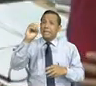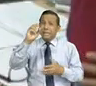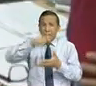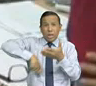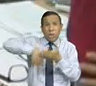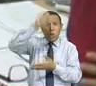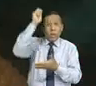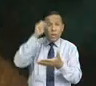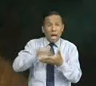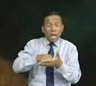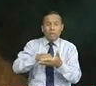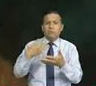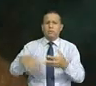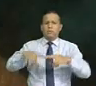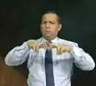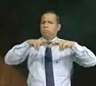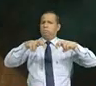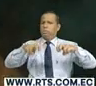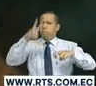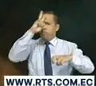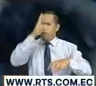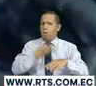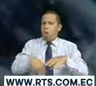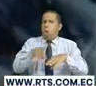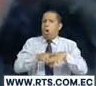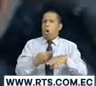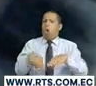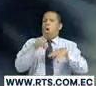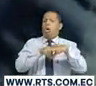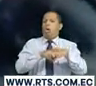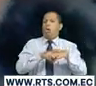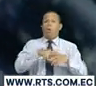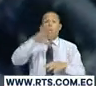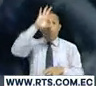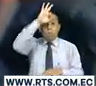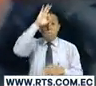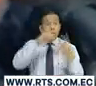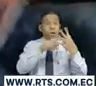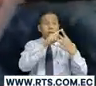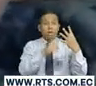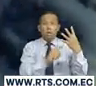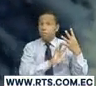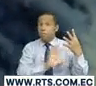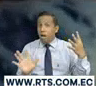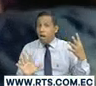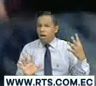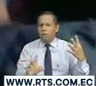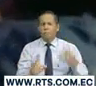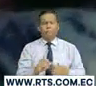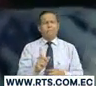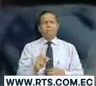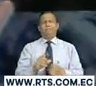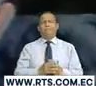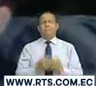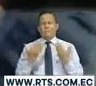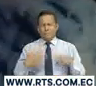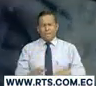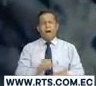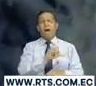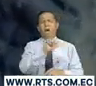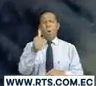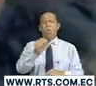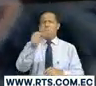solo son los cuatro que han sido allanados. Están en revisión más de 20. Sin embargo, ya la fiscalía